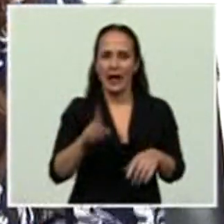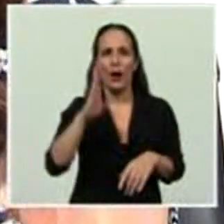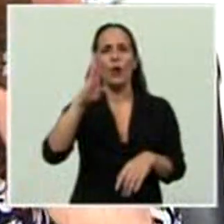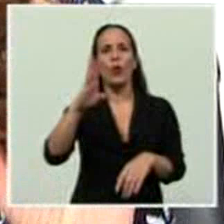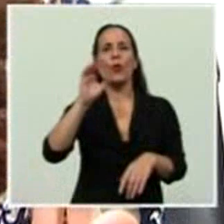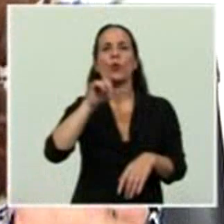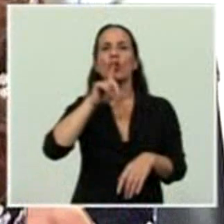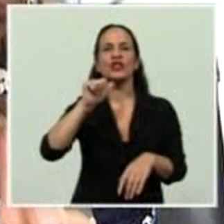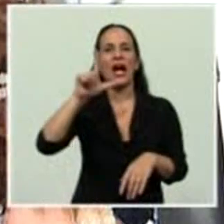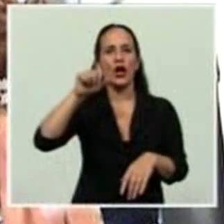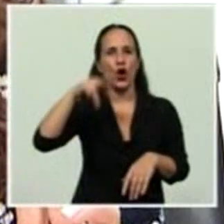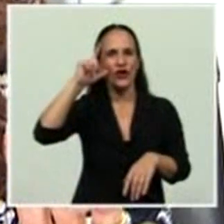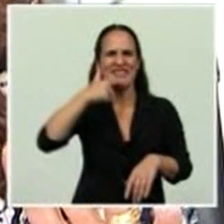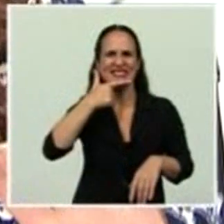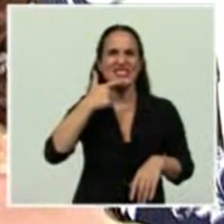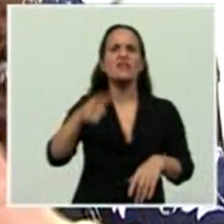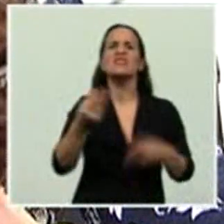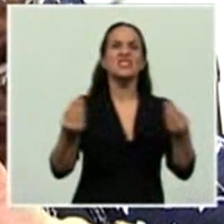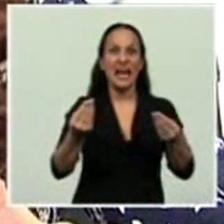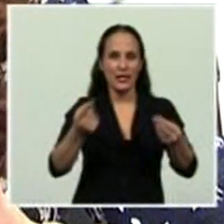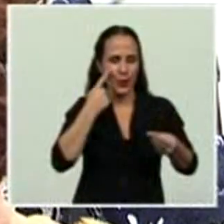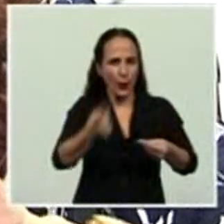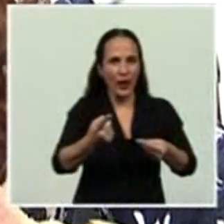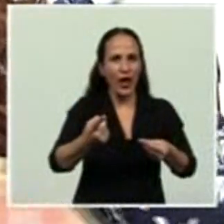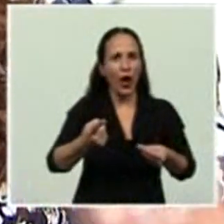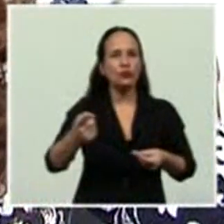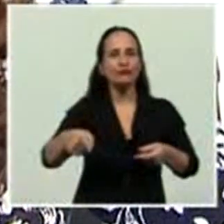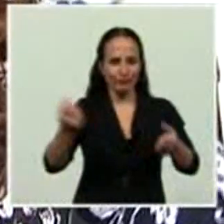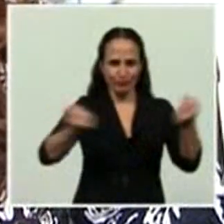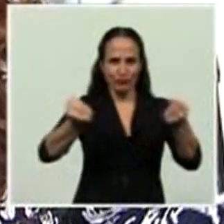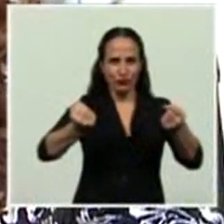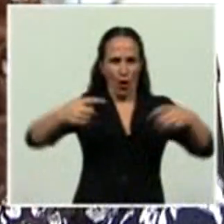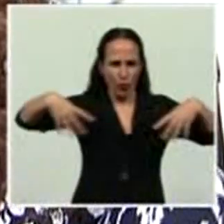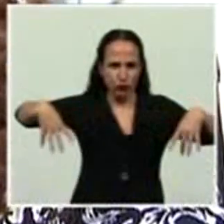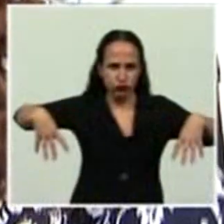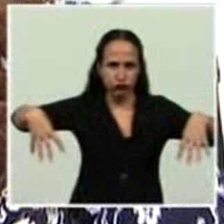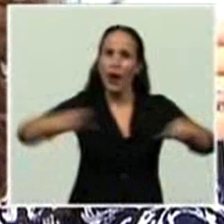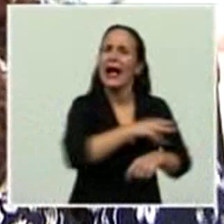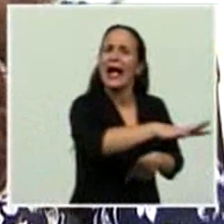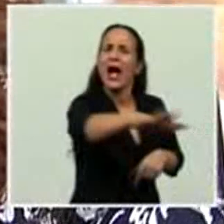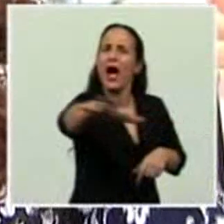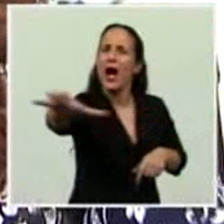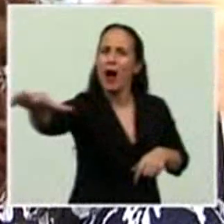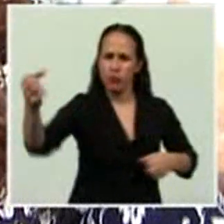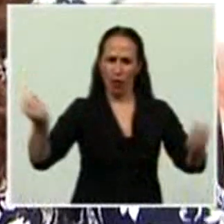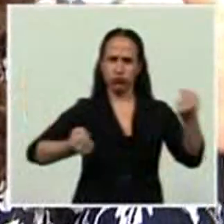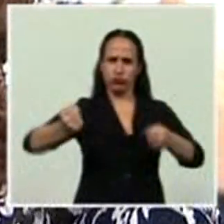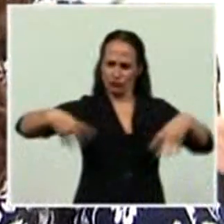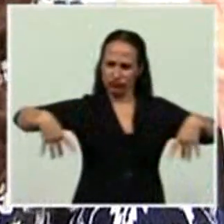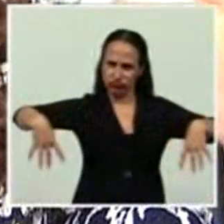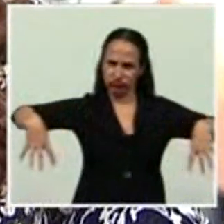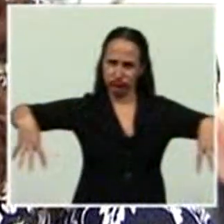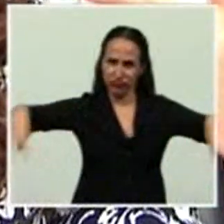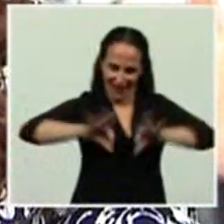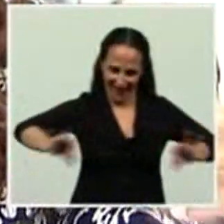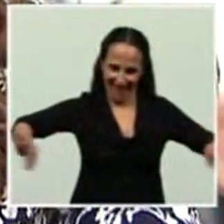botalones botalones Qué son los botalones vieron las pulverizadoras que van por el campo largando los